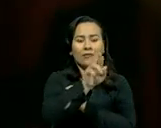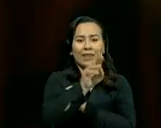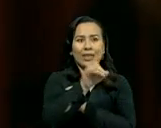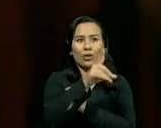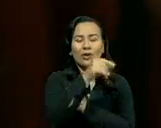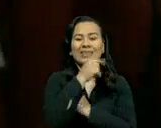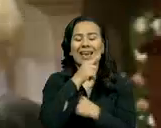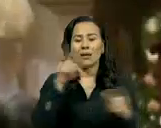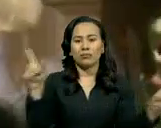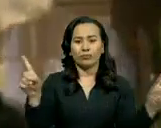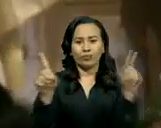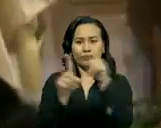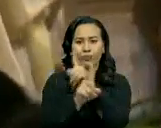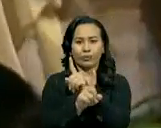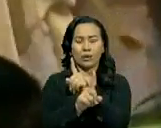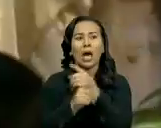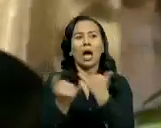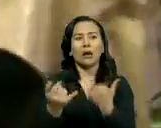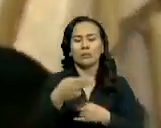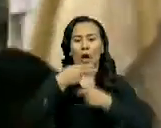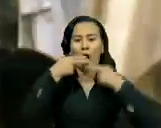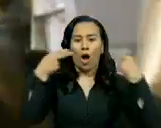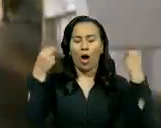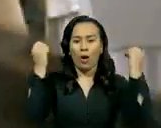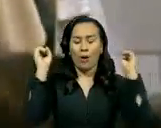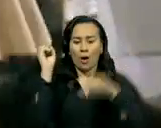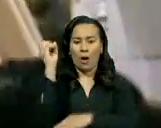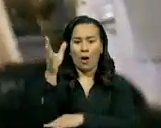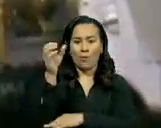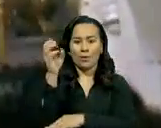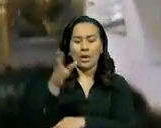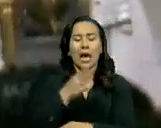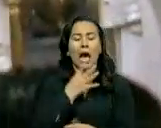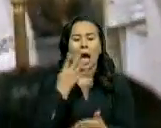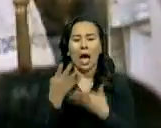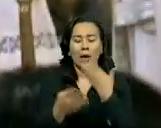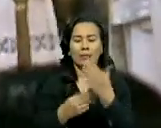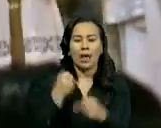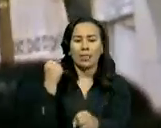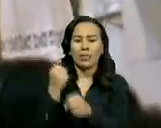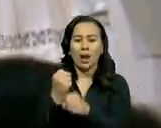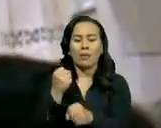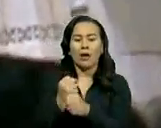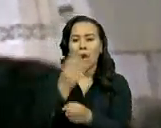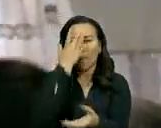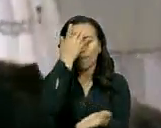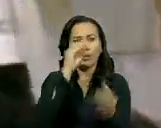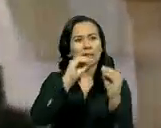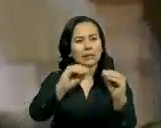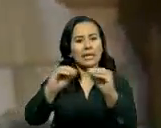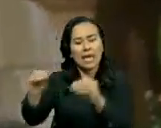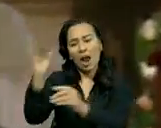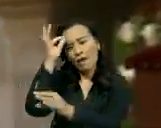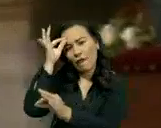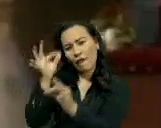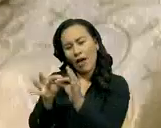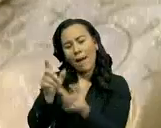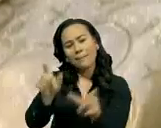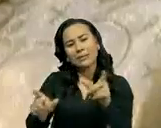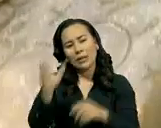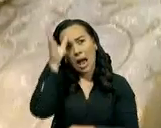su sucesor. Durante la homilía se destacó la incesante labor de Monseñor Traves por sembrar la fe en los devotos